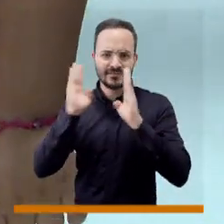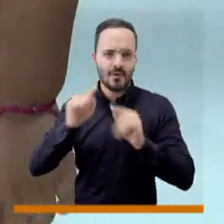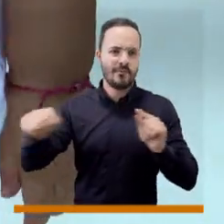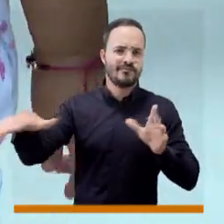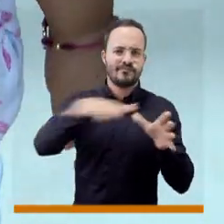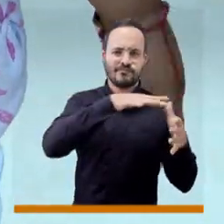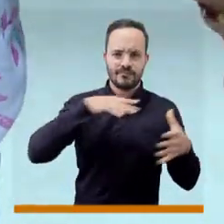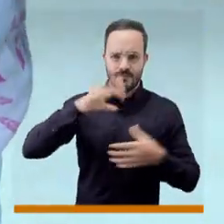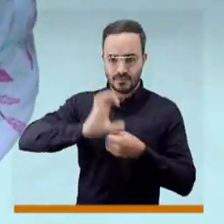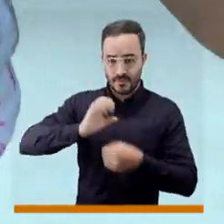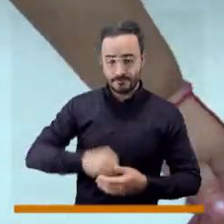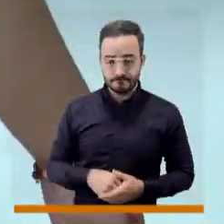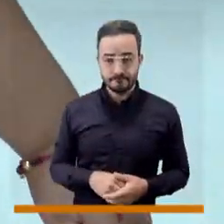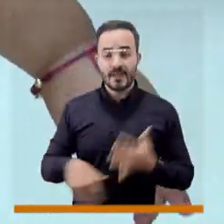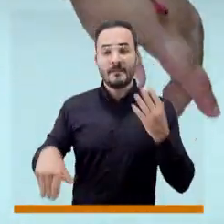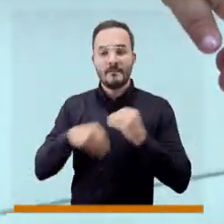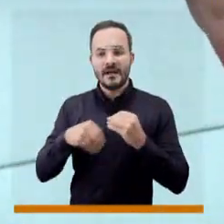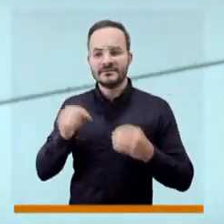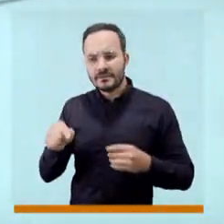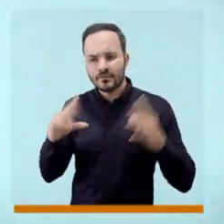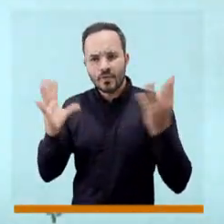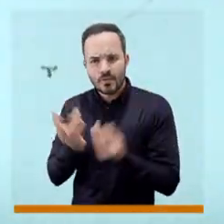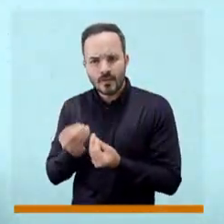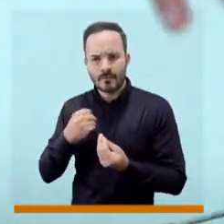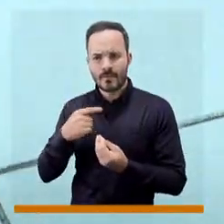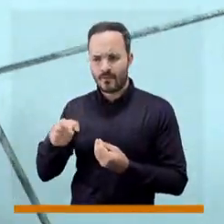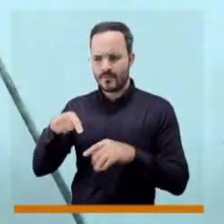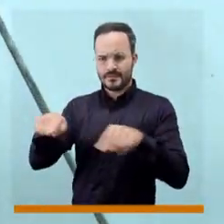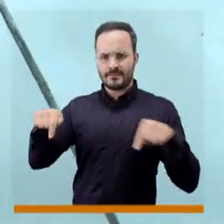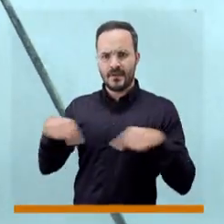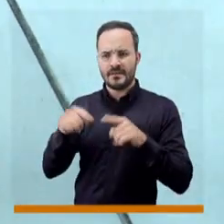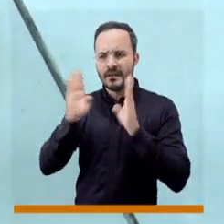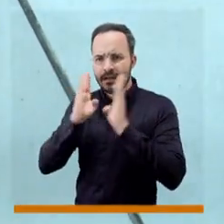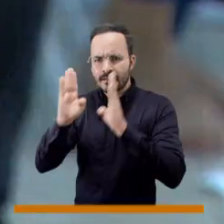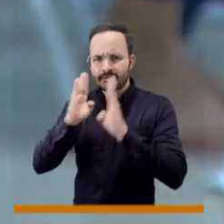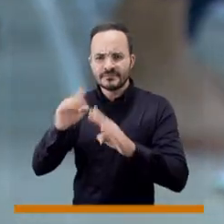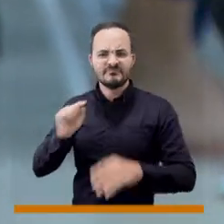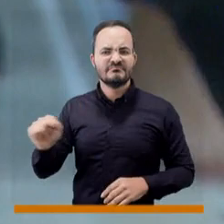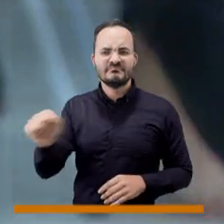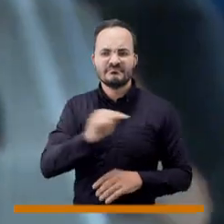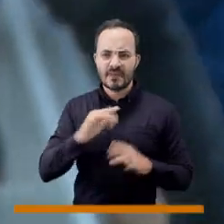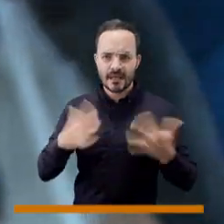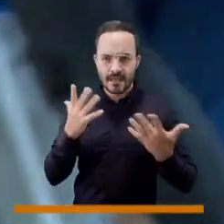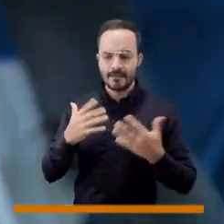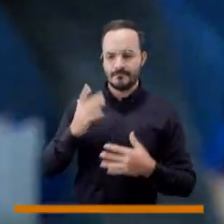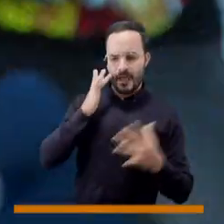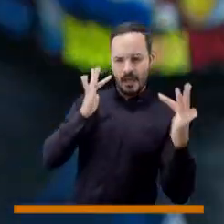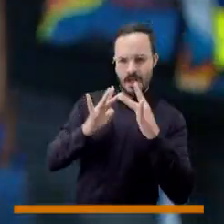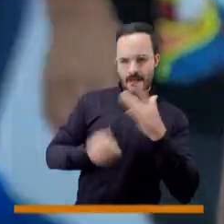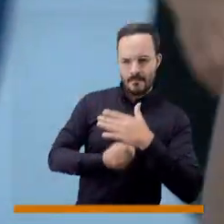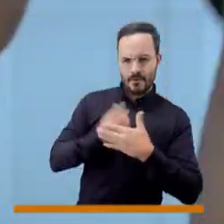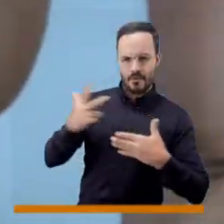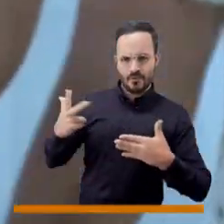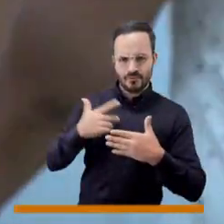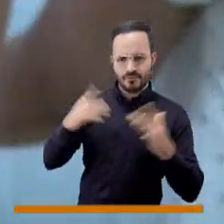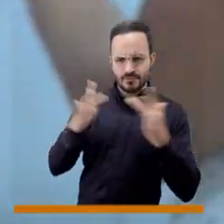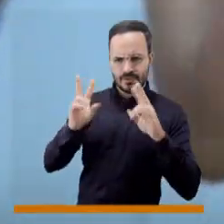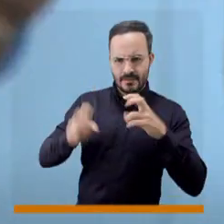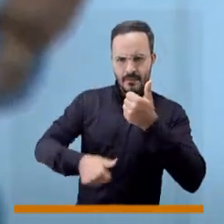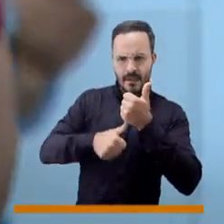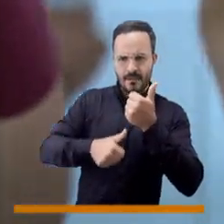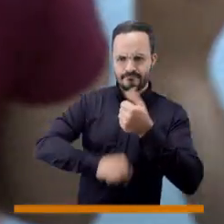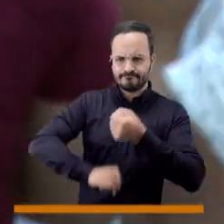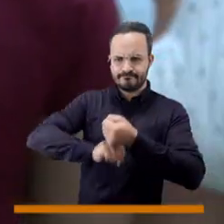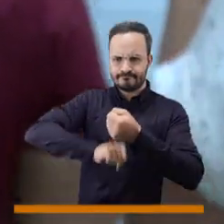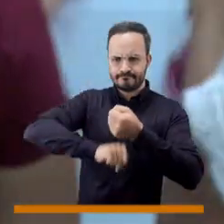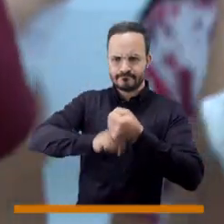ciudad. Adicionalmente a eso tenemos una unidad donde hacemos todo el aporte y la prescripción y la asesoría en temas de productos de apoyo